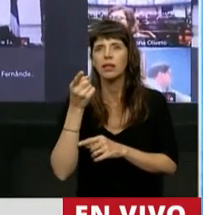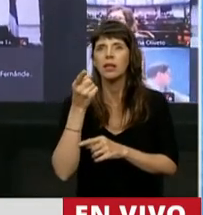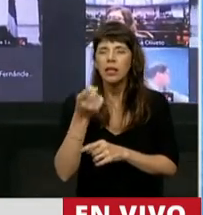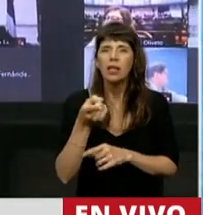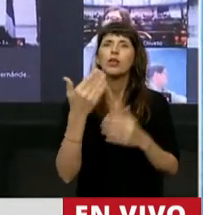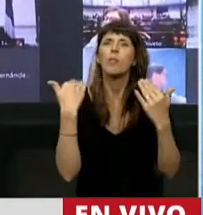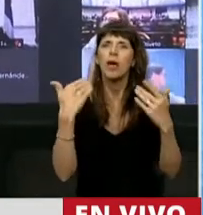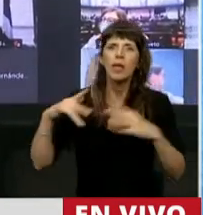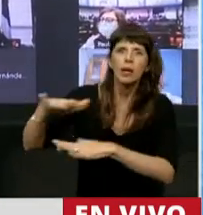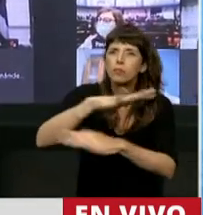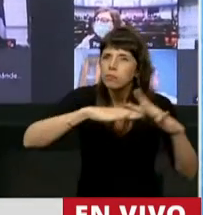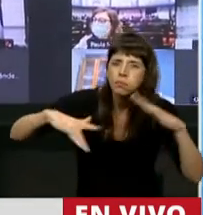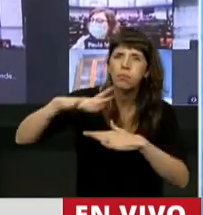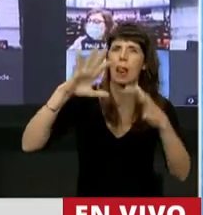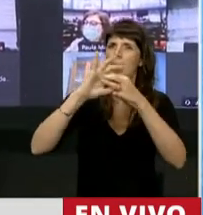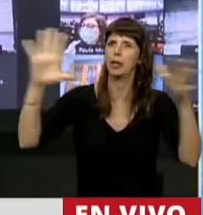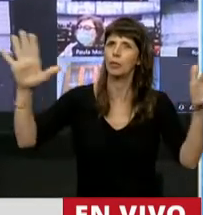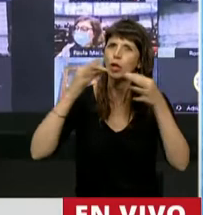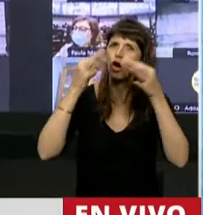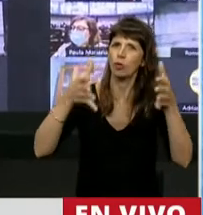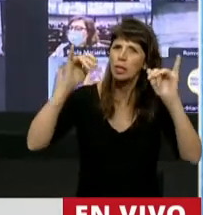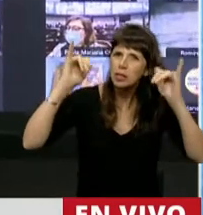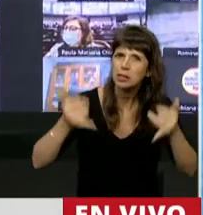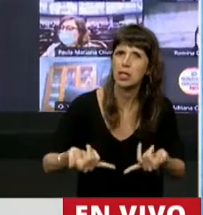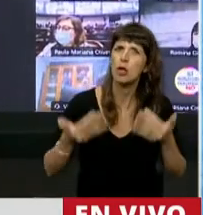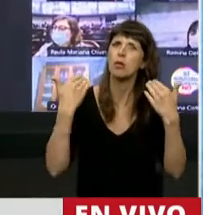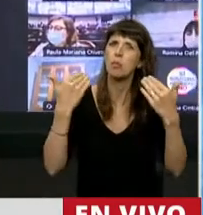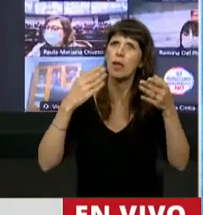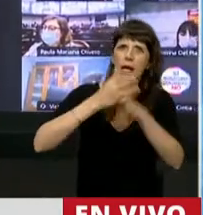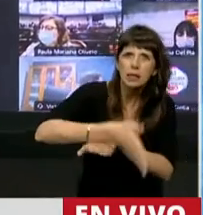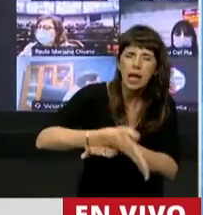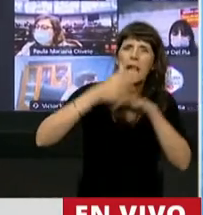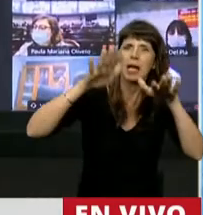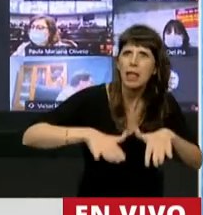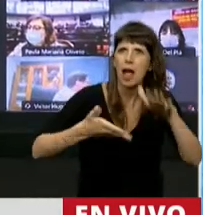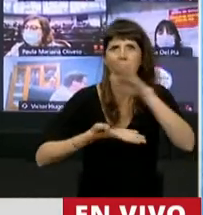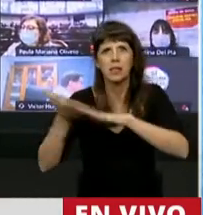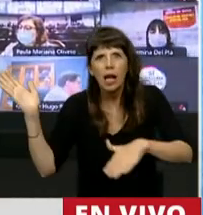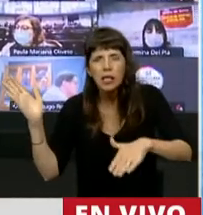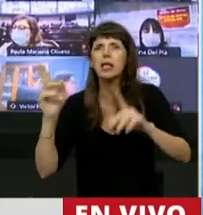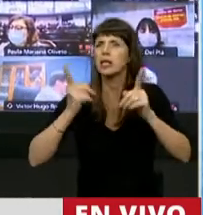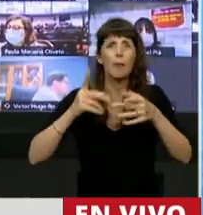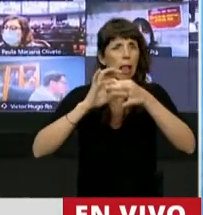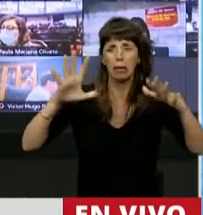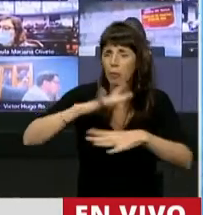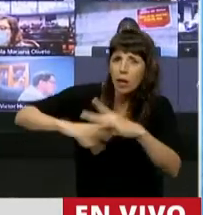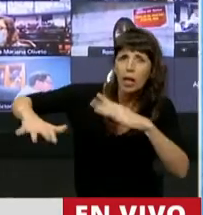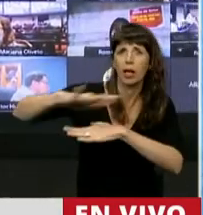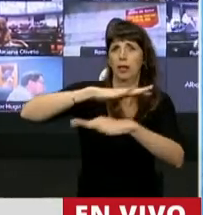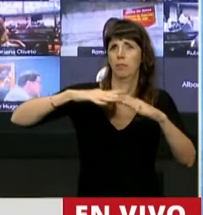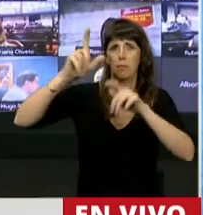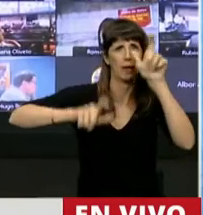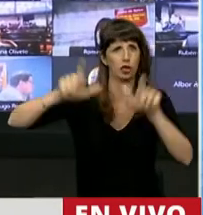libre circulación y la capacidad de entrar permanecer salir y transitar libremente por